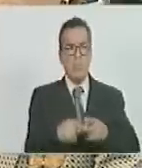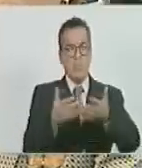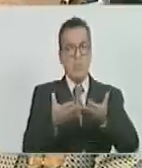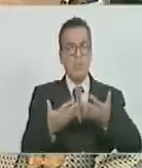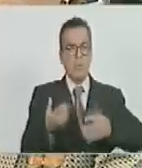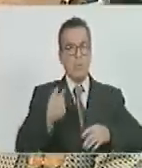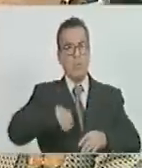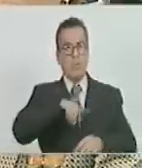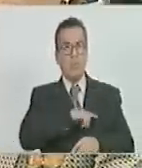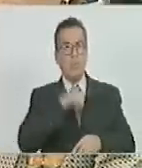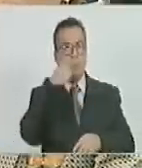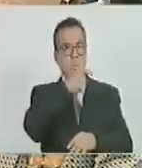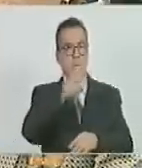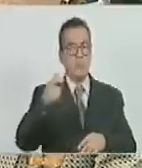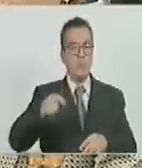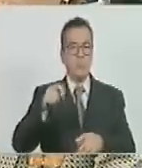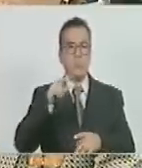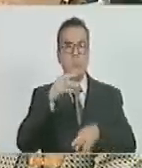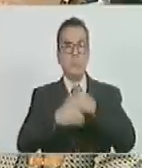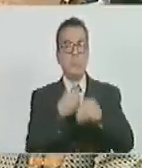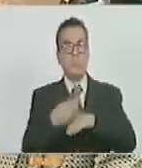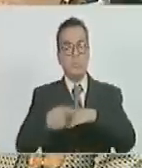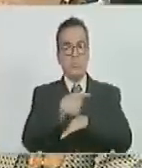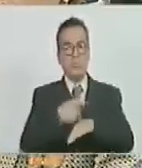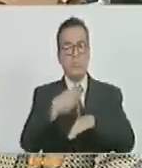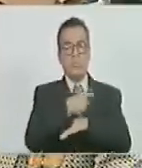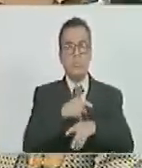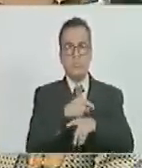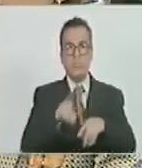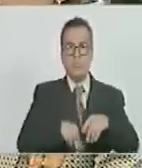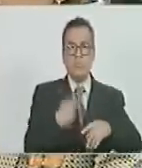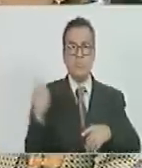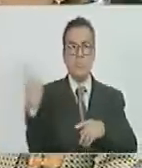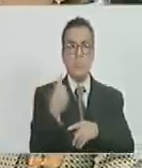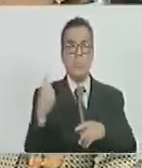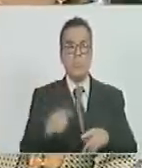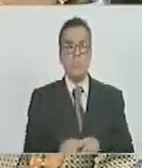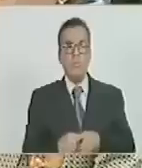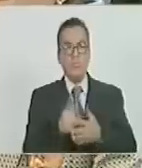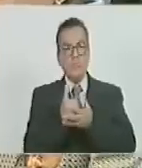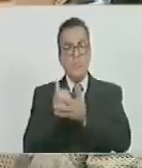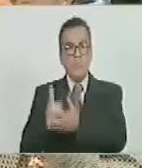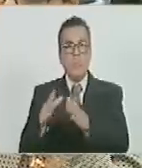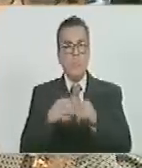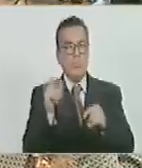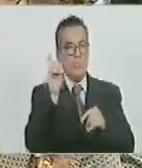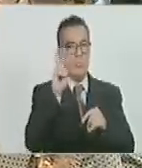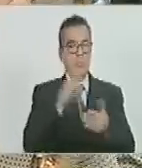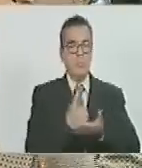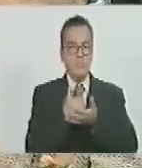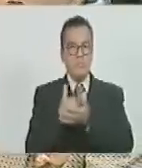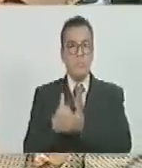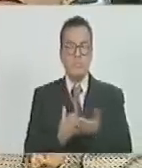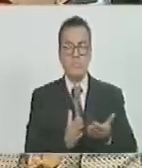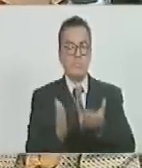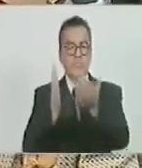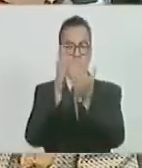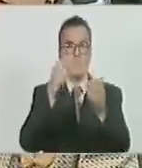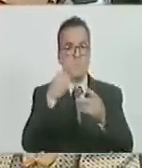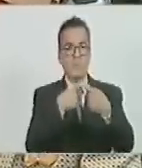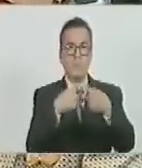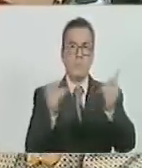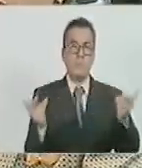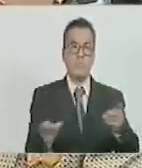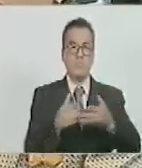todos los venezolanos, habrá que buscar la forma para que puedan llegar a servir a todos los venezolanos, para que sirvan para los servicios públicos,